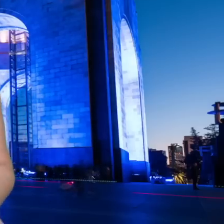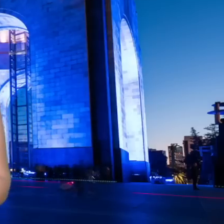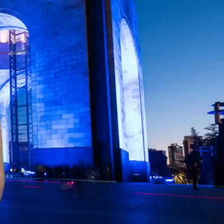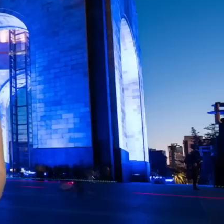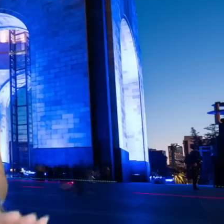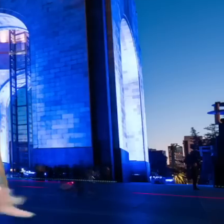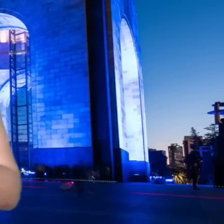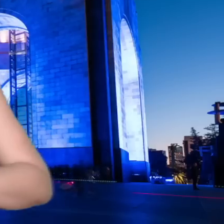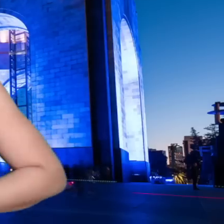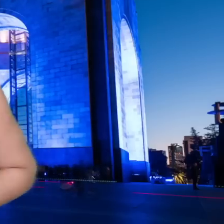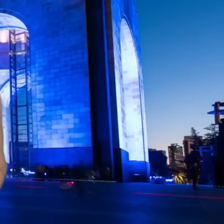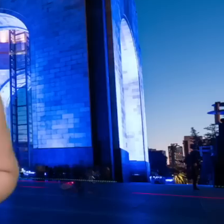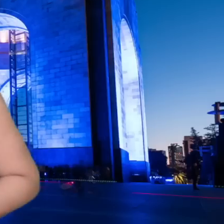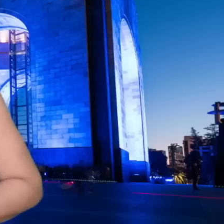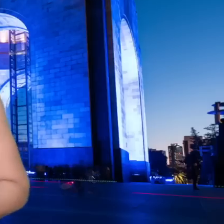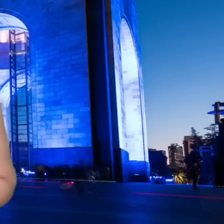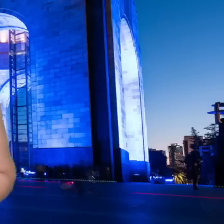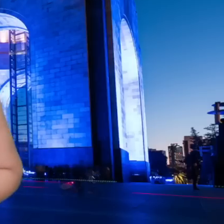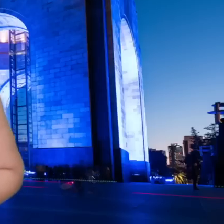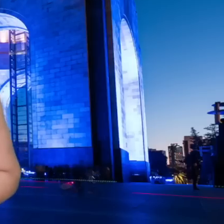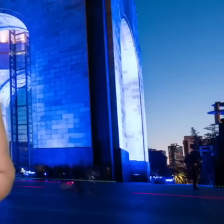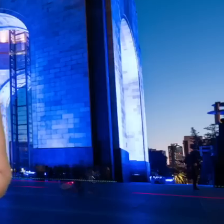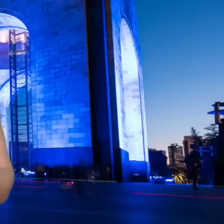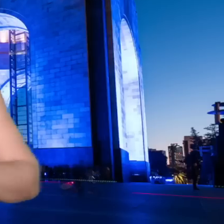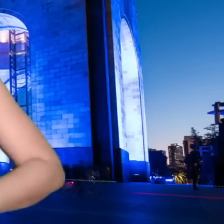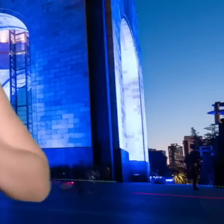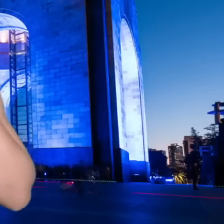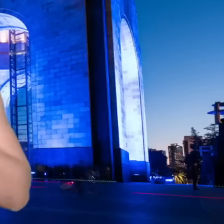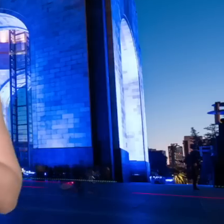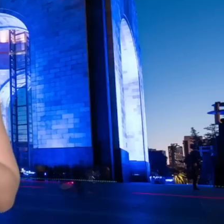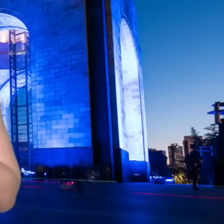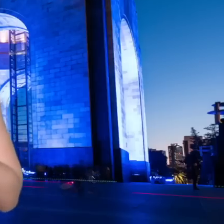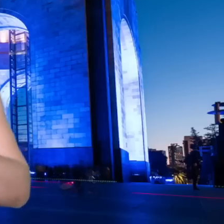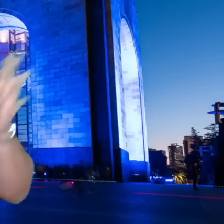leyendo. Esto es todo por el video del día de hoy, espero que les haya gustado, los invito